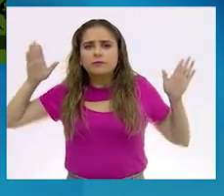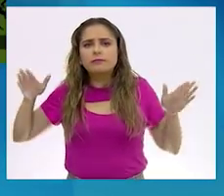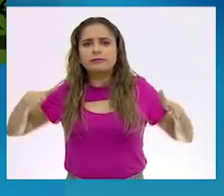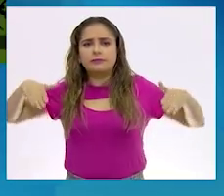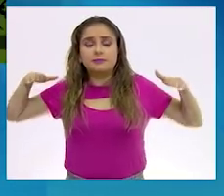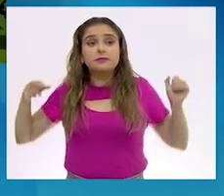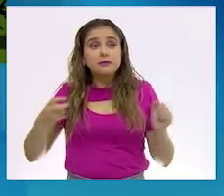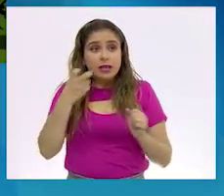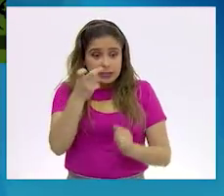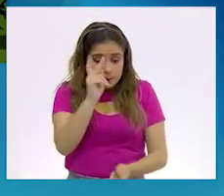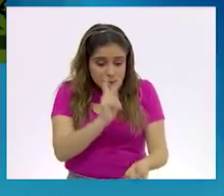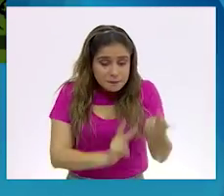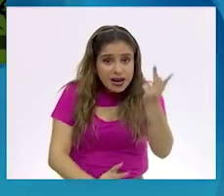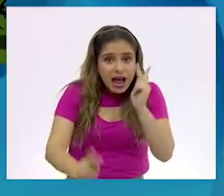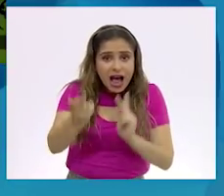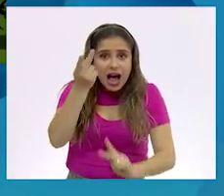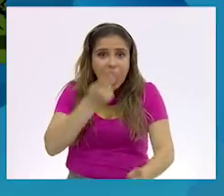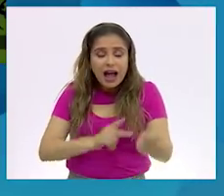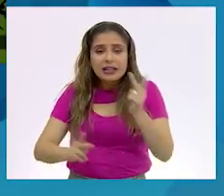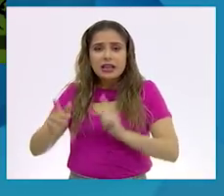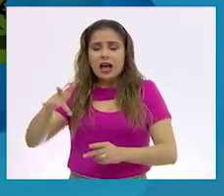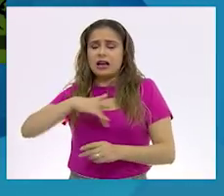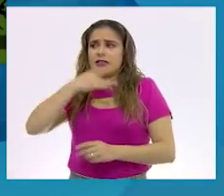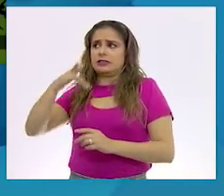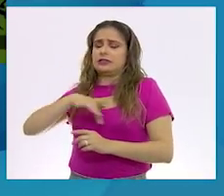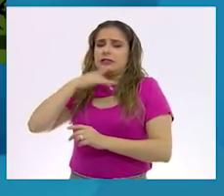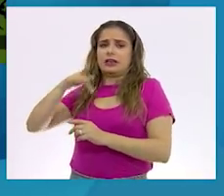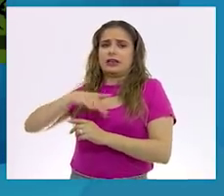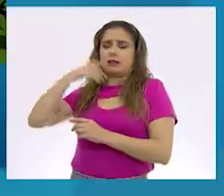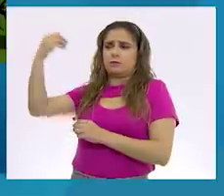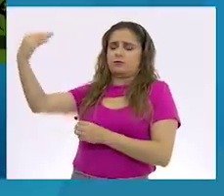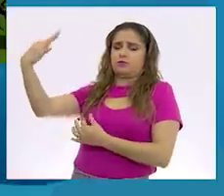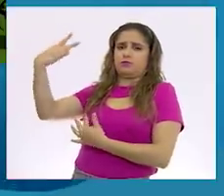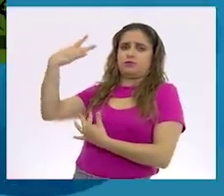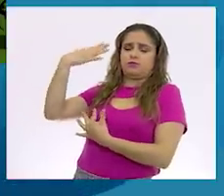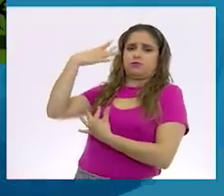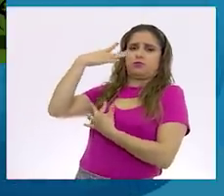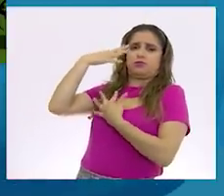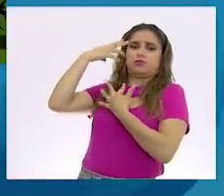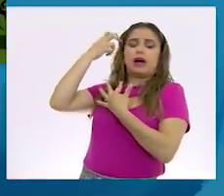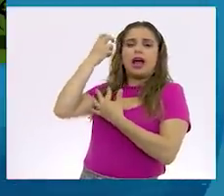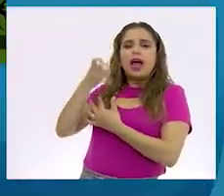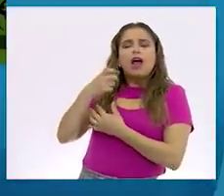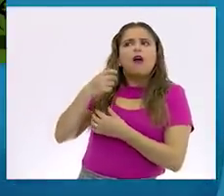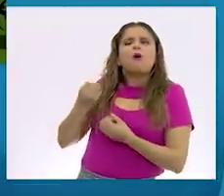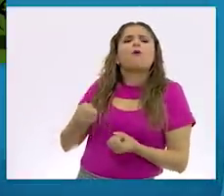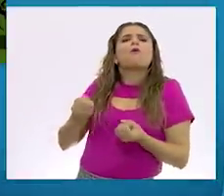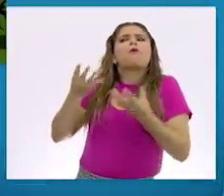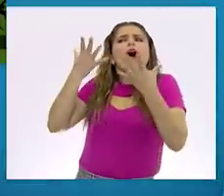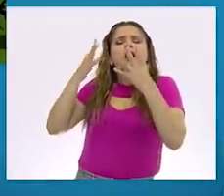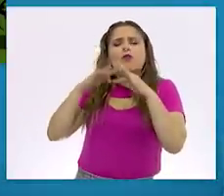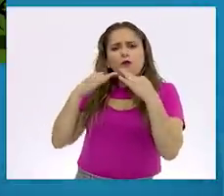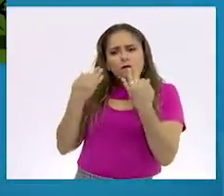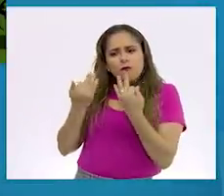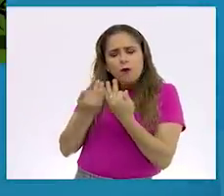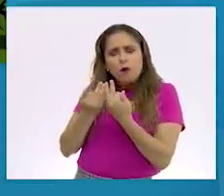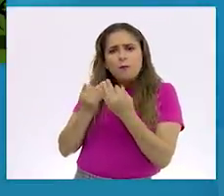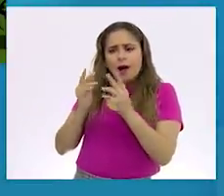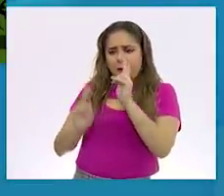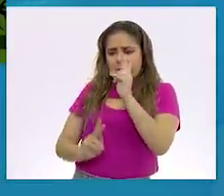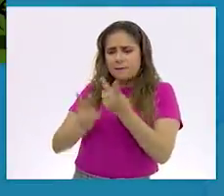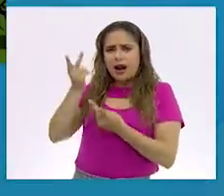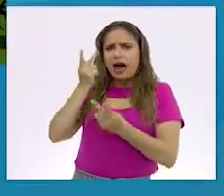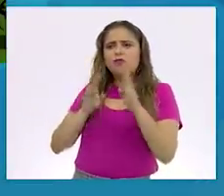planta de la especie Margravia ebenea y le proporciona información precisa sobre el tamaño, la forma y la ubicación de la